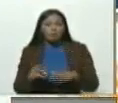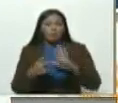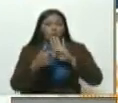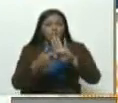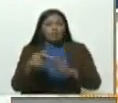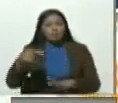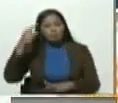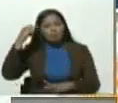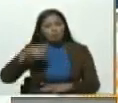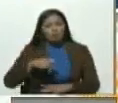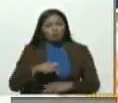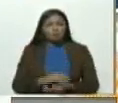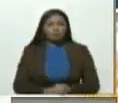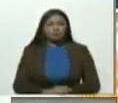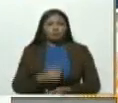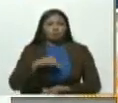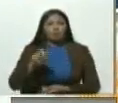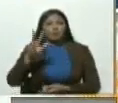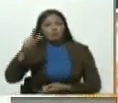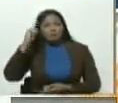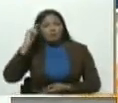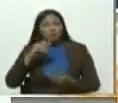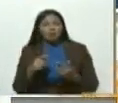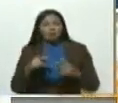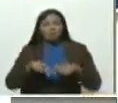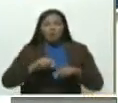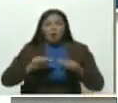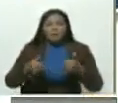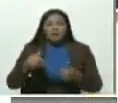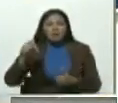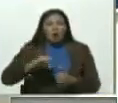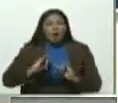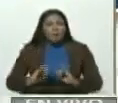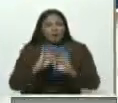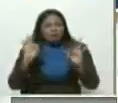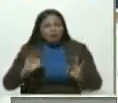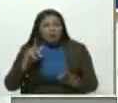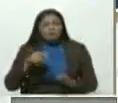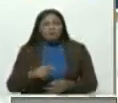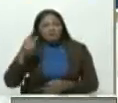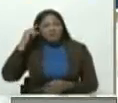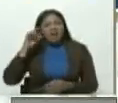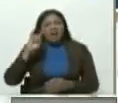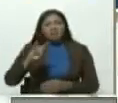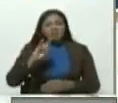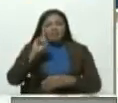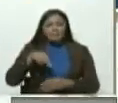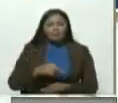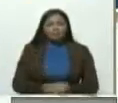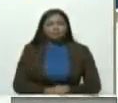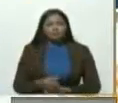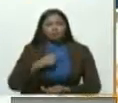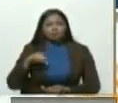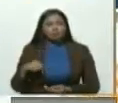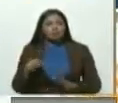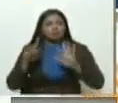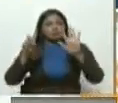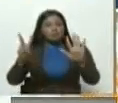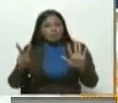día de hoy durante 3 días para que a partir de hoy mismo o el día lunes, durante